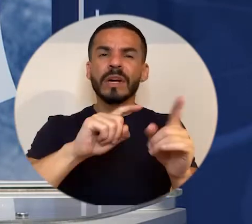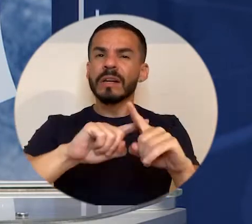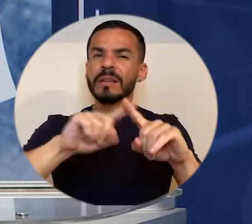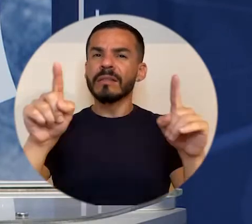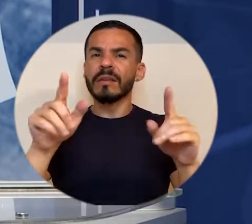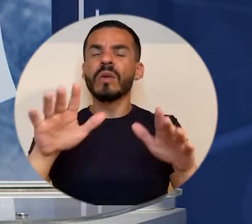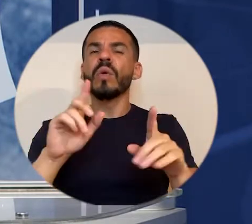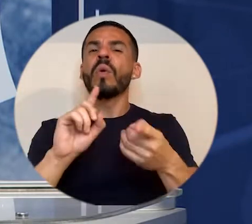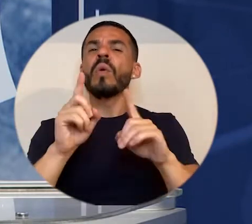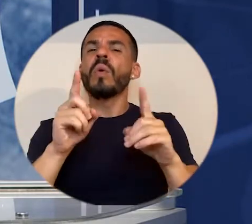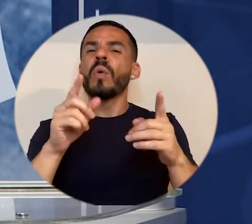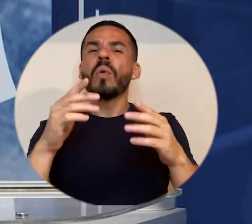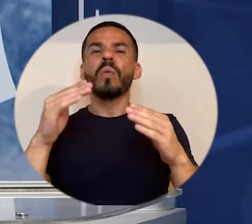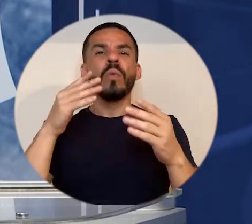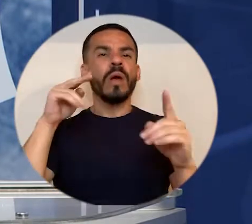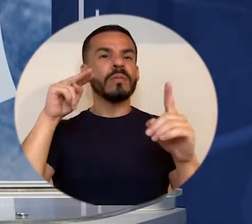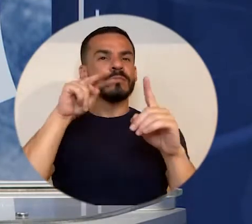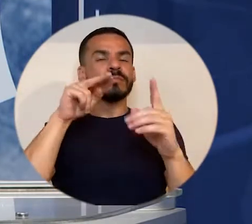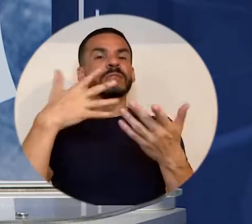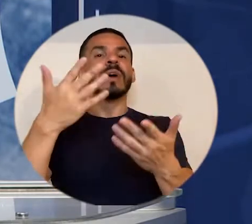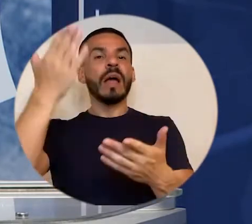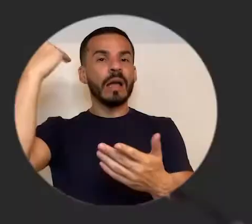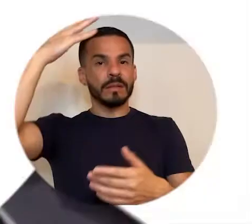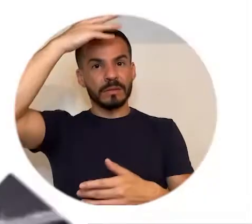un poco cuál fue la línea en la administración Trump.